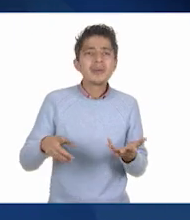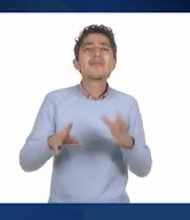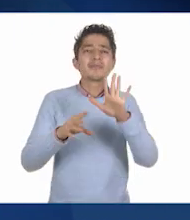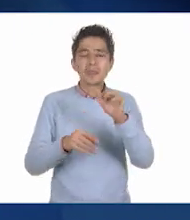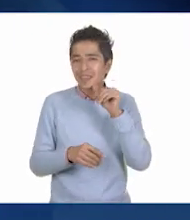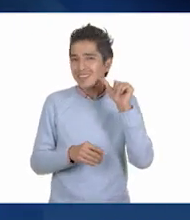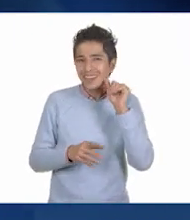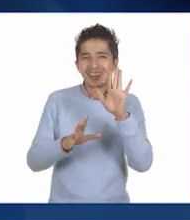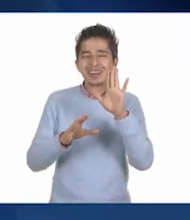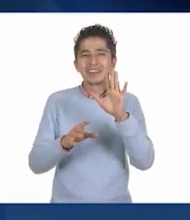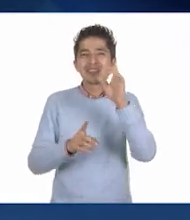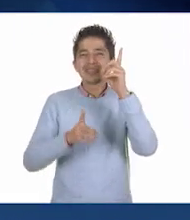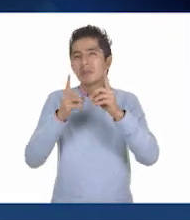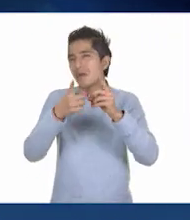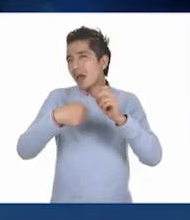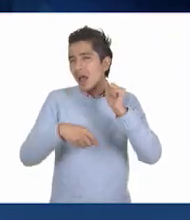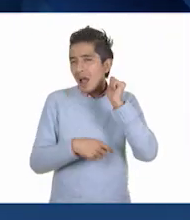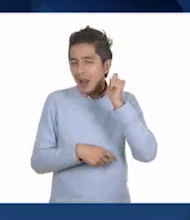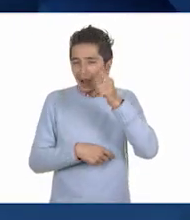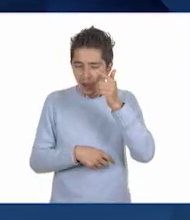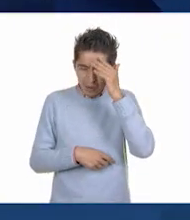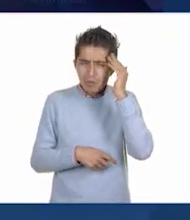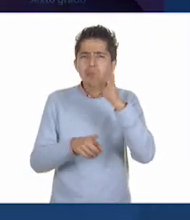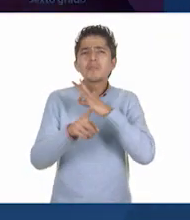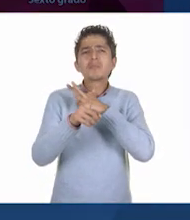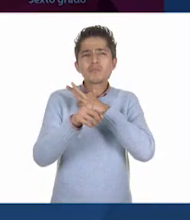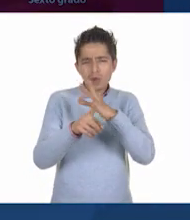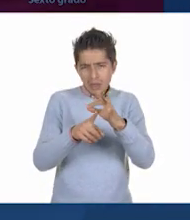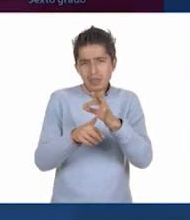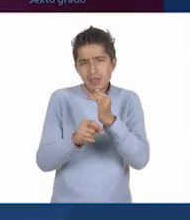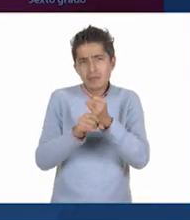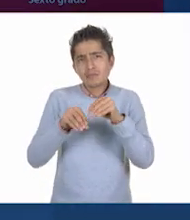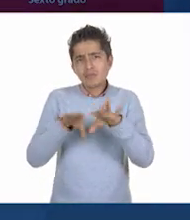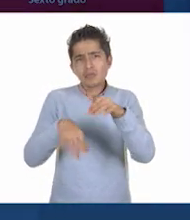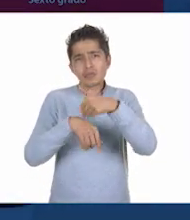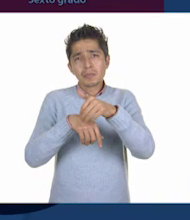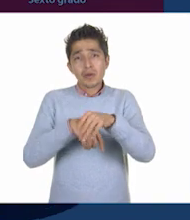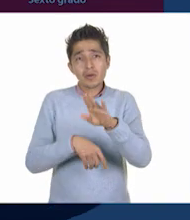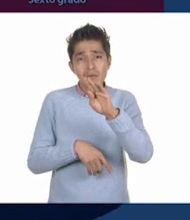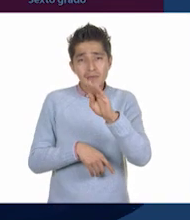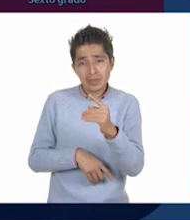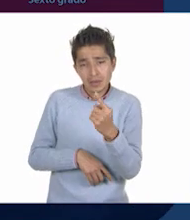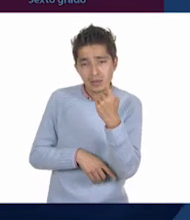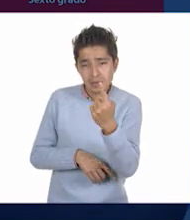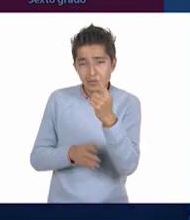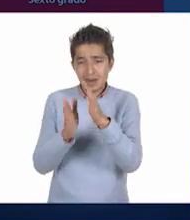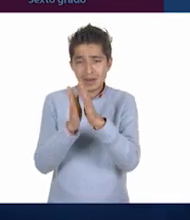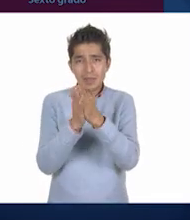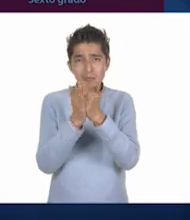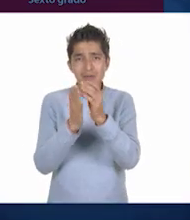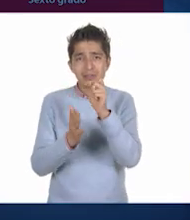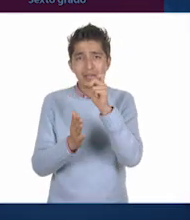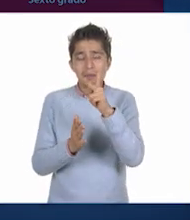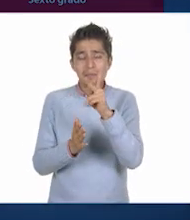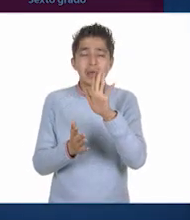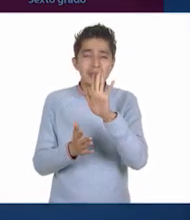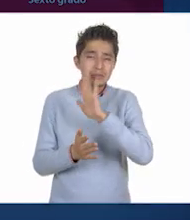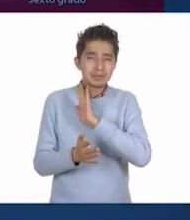pues, si nos surgen dudas al respecto, podemos consultar la información de la página 91 de nuestro libro de texto de